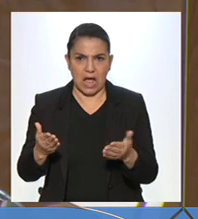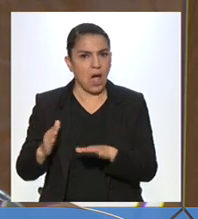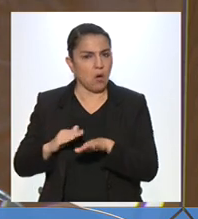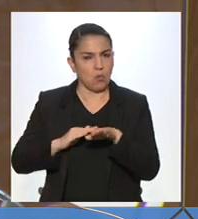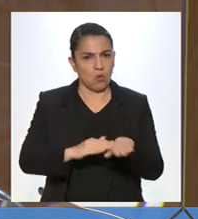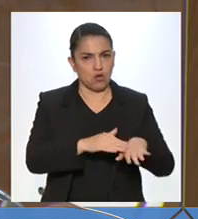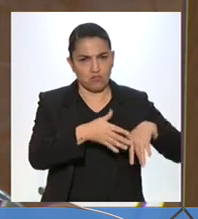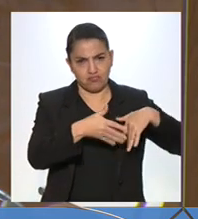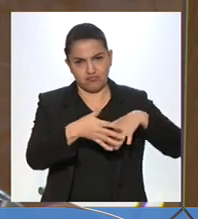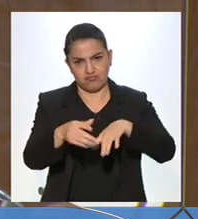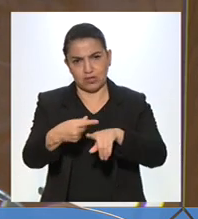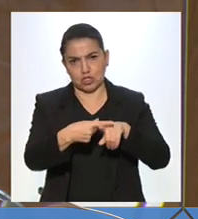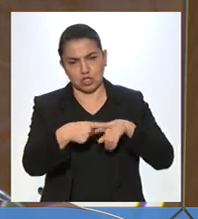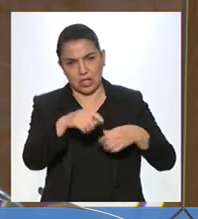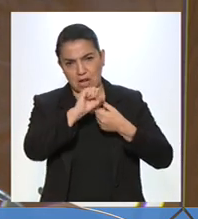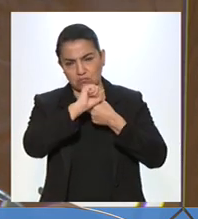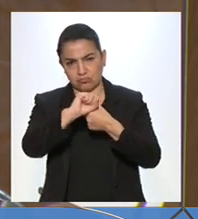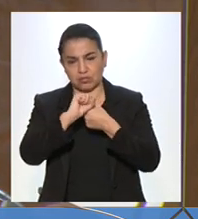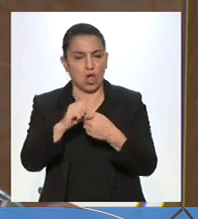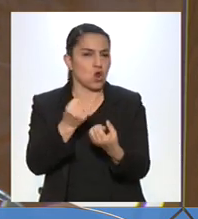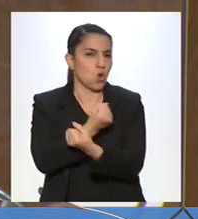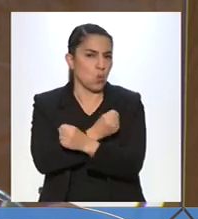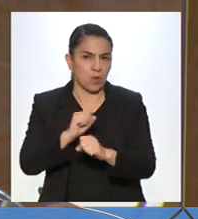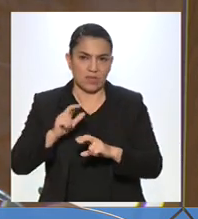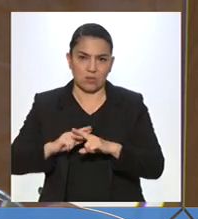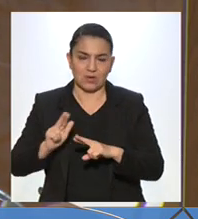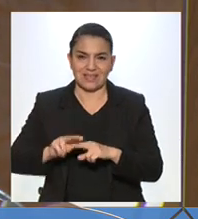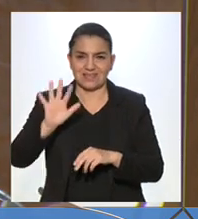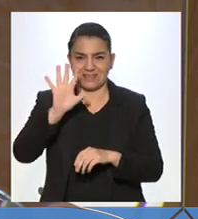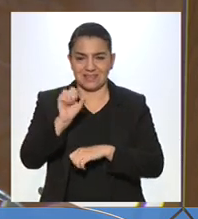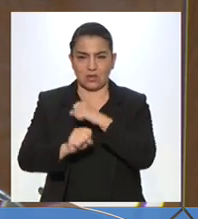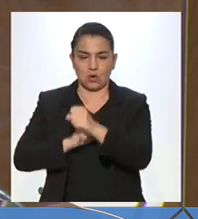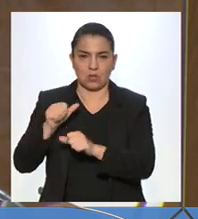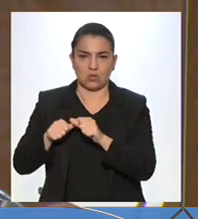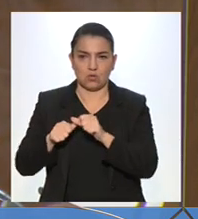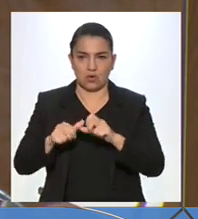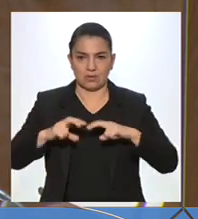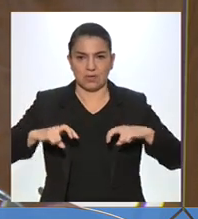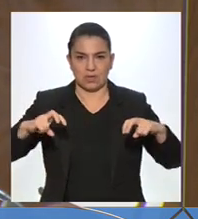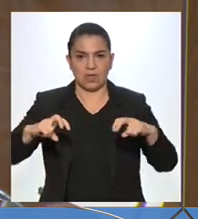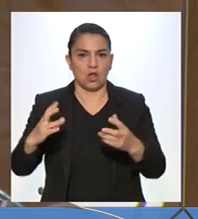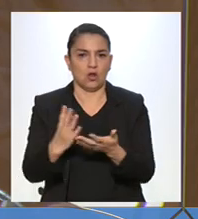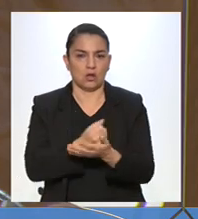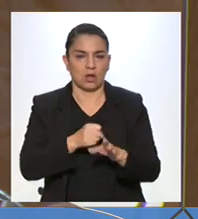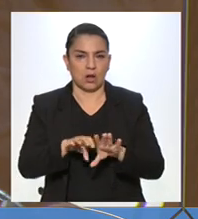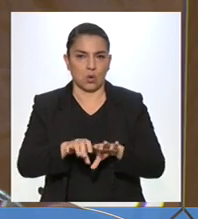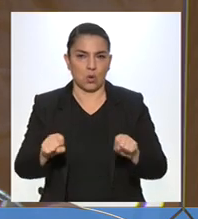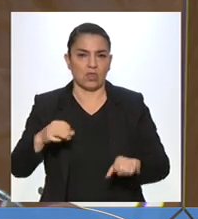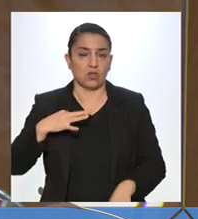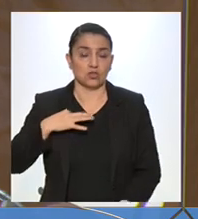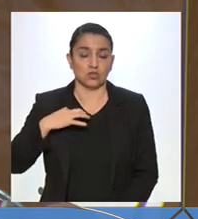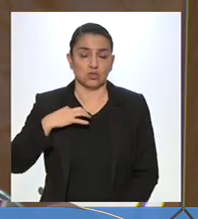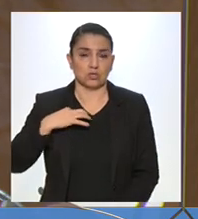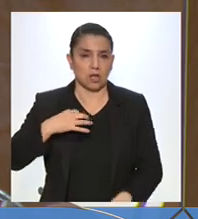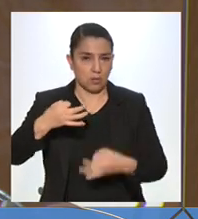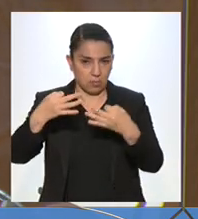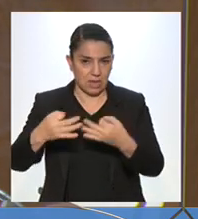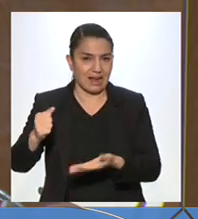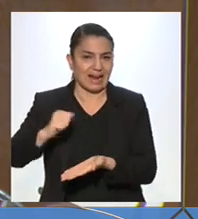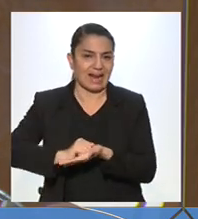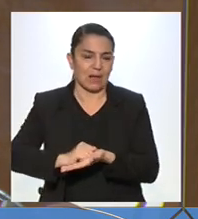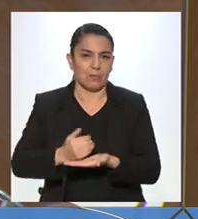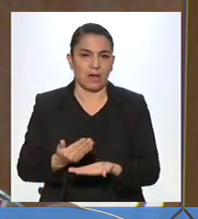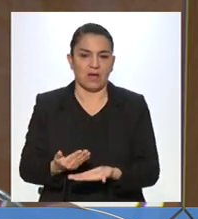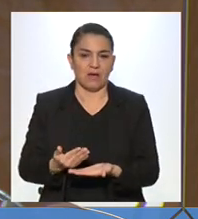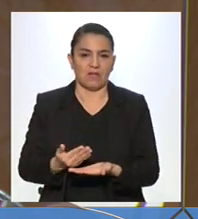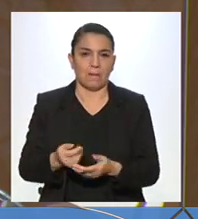no hemos sido capaces en 5 años de sentarnos a la mesa para construir los acuerdos que la ciudadanía legítimamente nos reclamaba